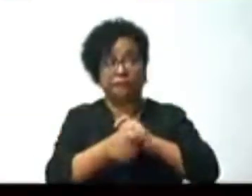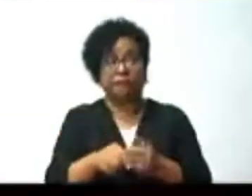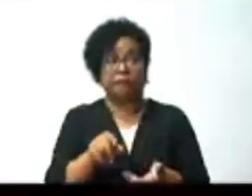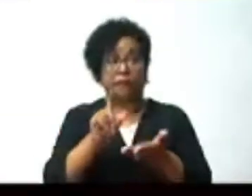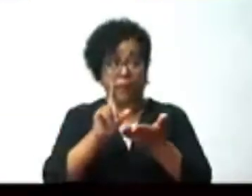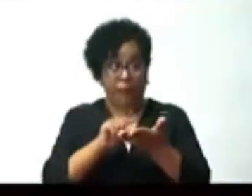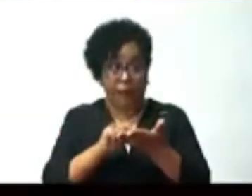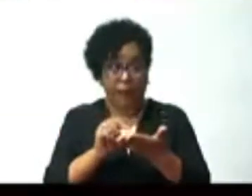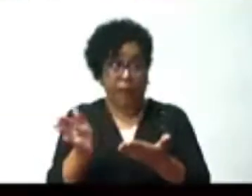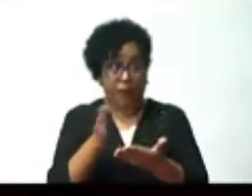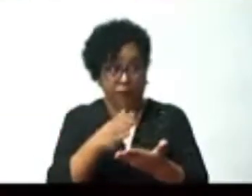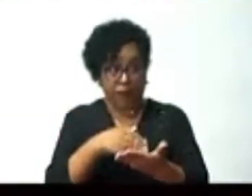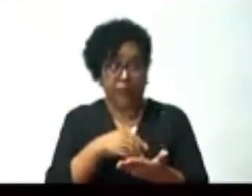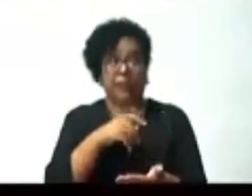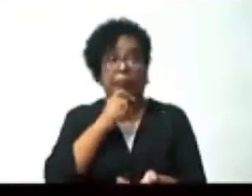periodismo